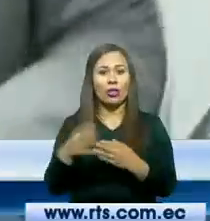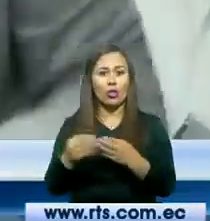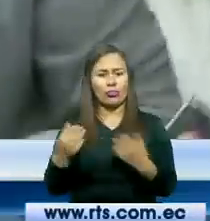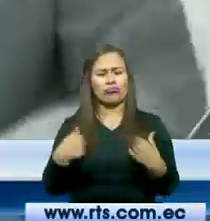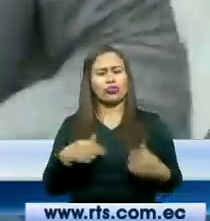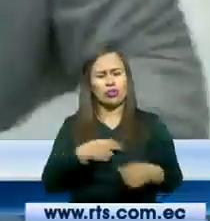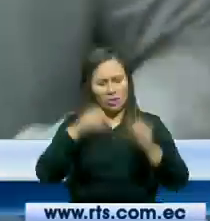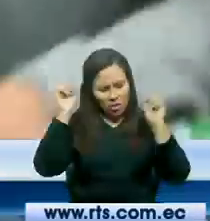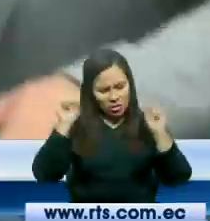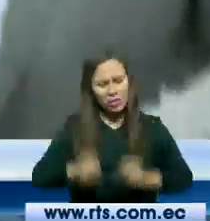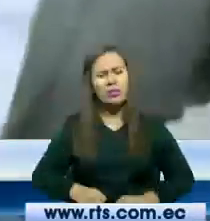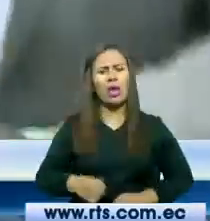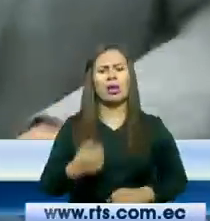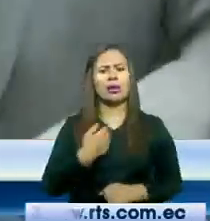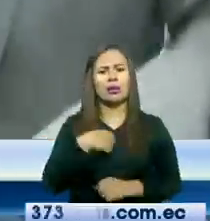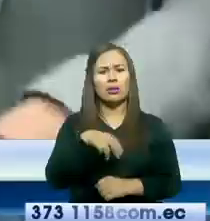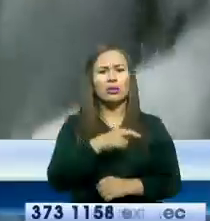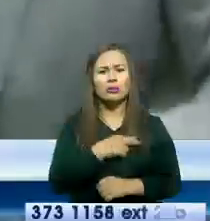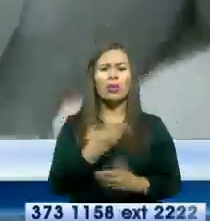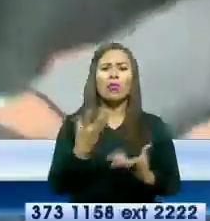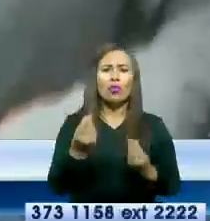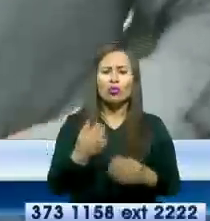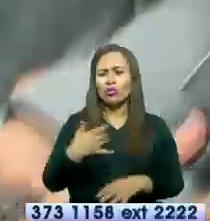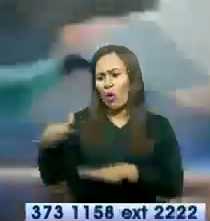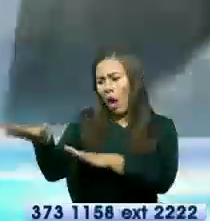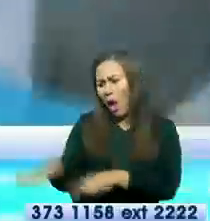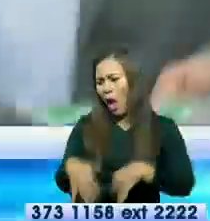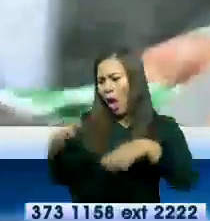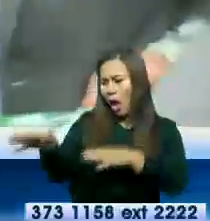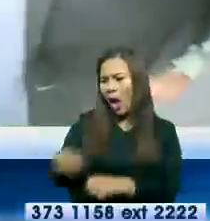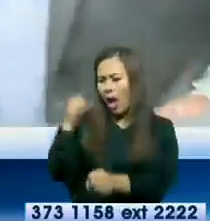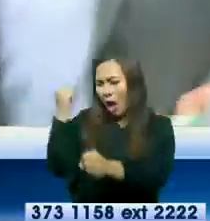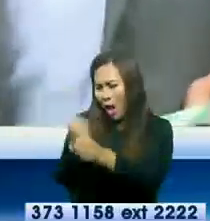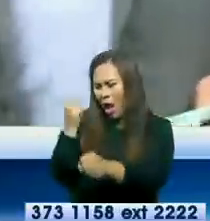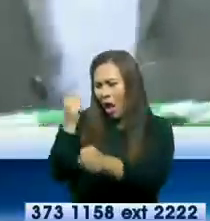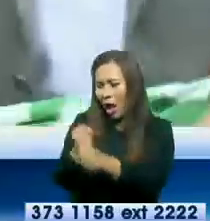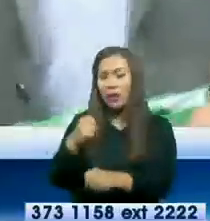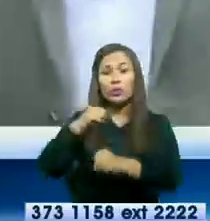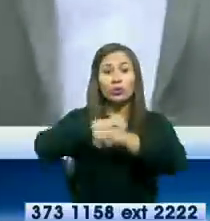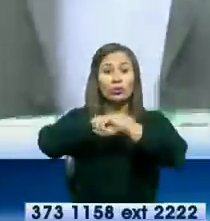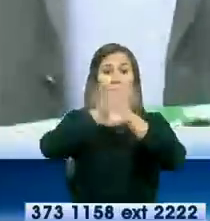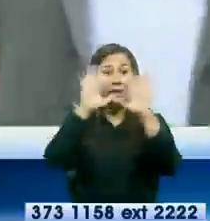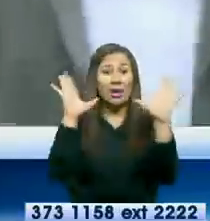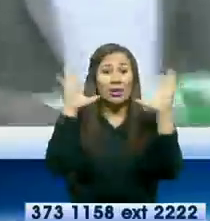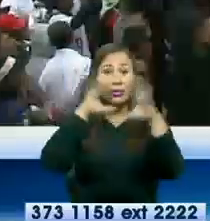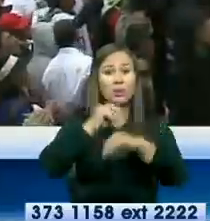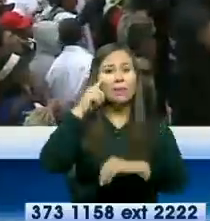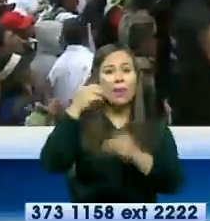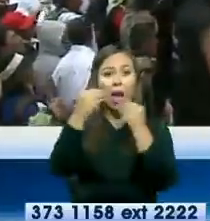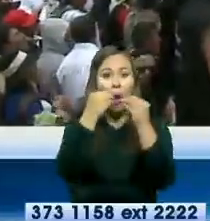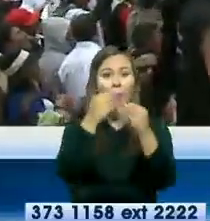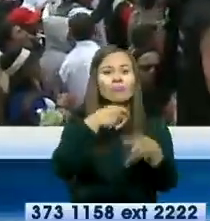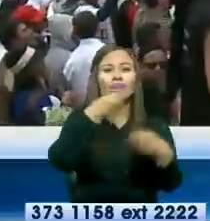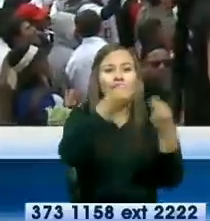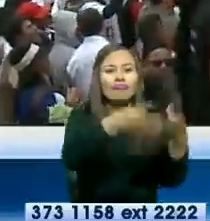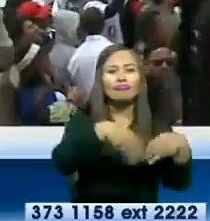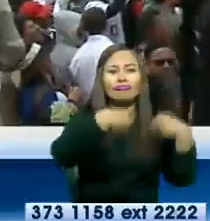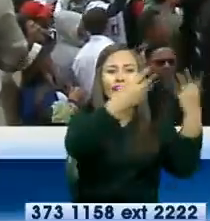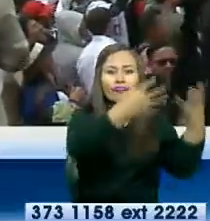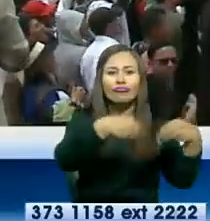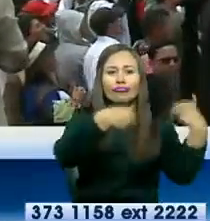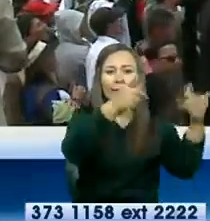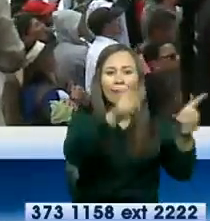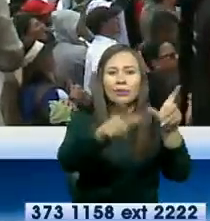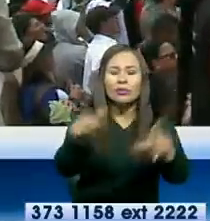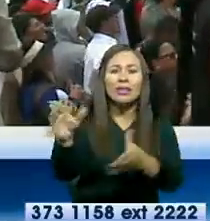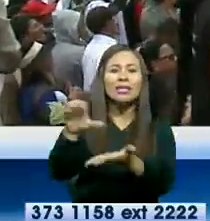porque ya que es el que labra la tierra de sol a sol para alimentar a la gente de la ciudad. Llegaron a la Plaza de la Independencia en lo alto